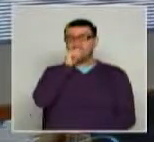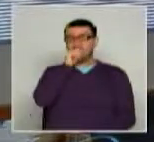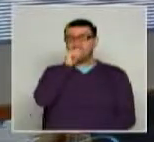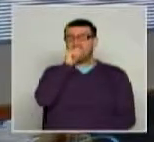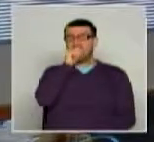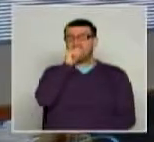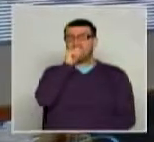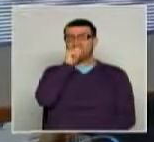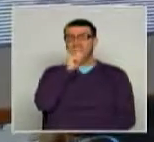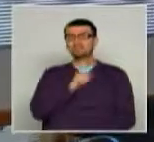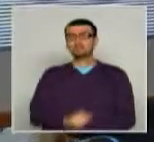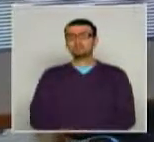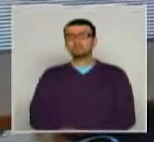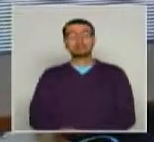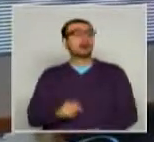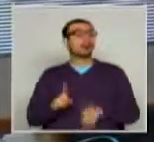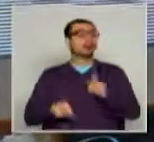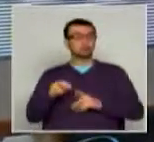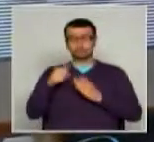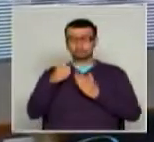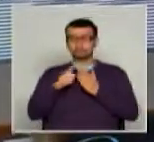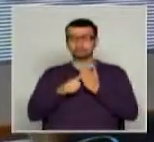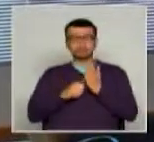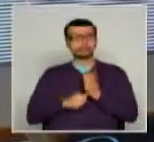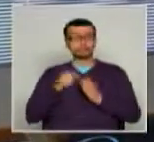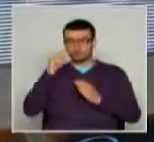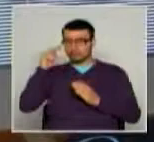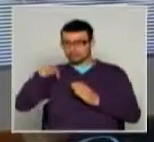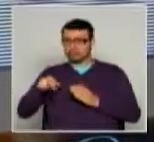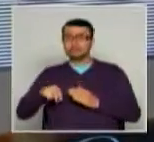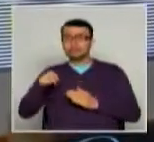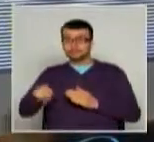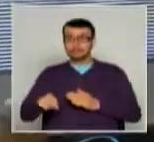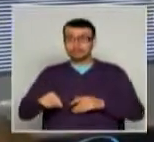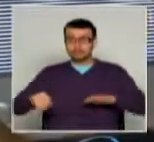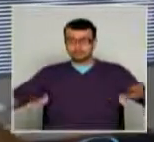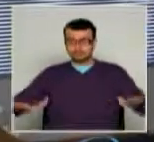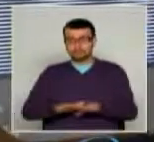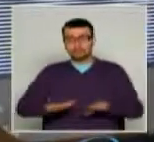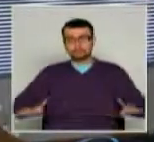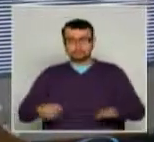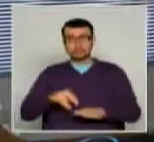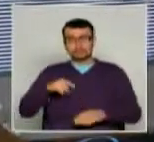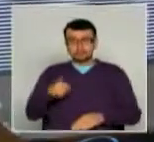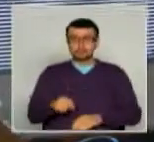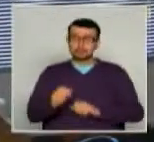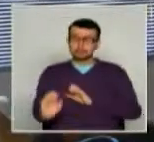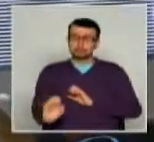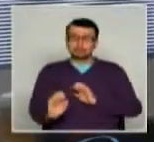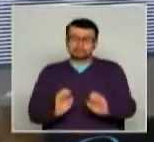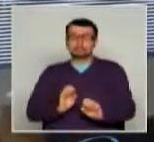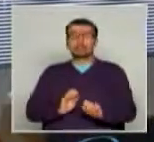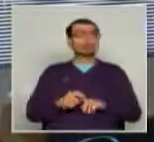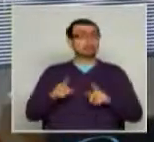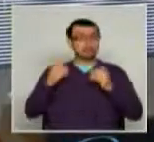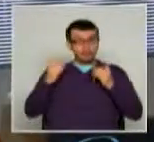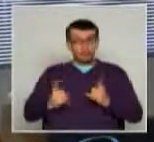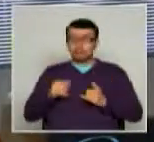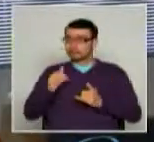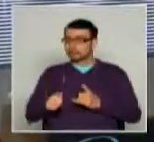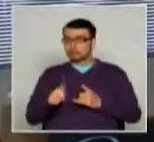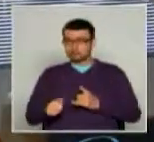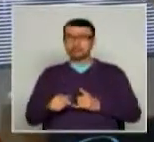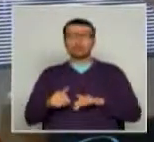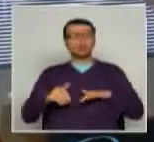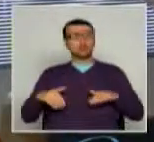Bueno, en algunos programas hemos visto que hemos trabajado en el suelo, ¿sí? Esta vez vamos a trabajar en camilla. Vamos a mostrar unas manipulaciones que se pueden